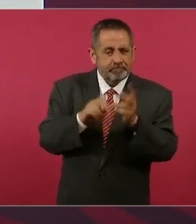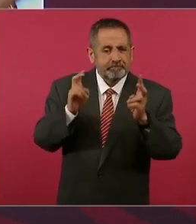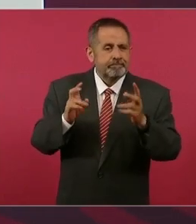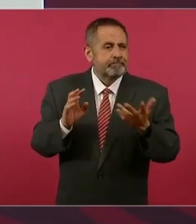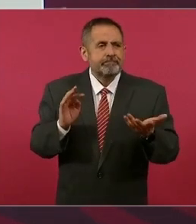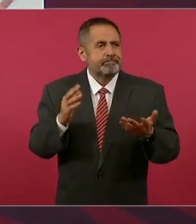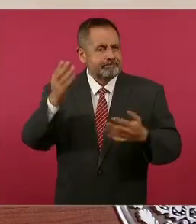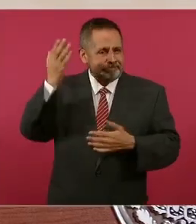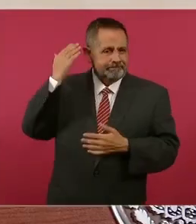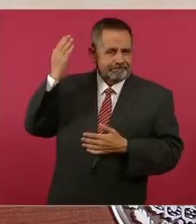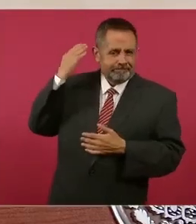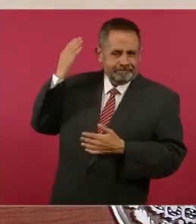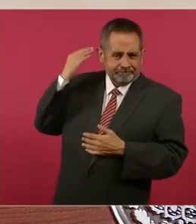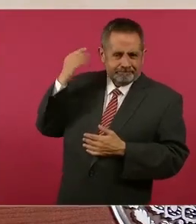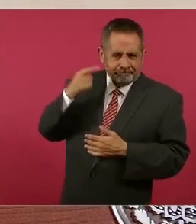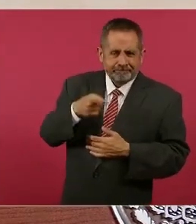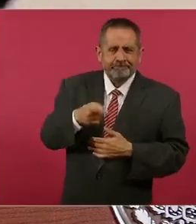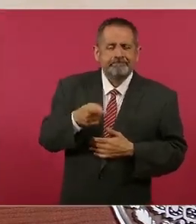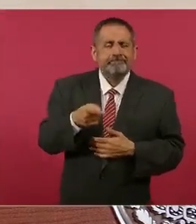si